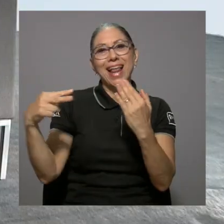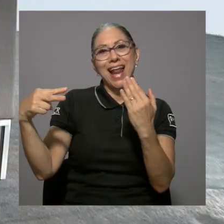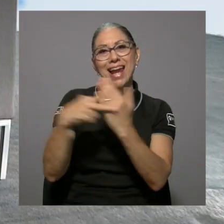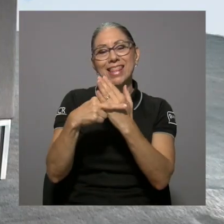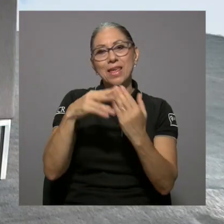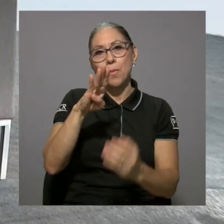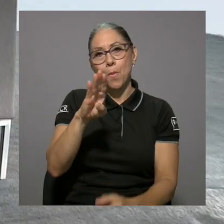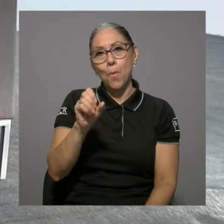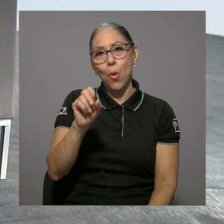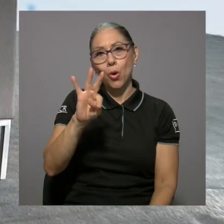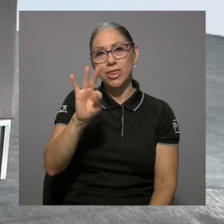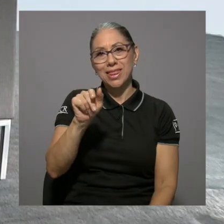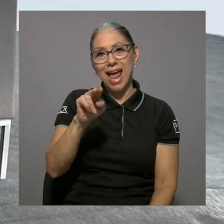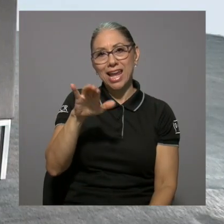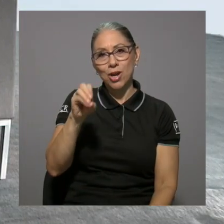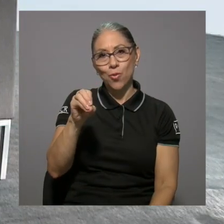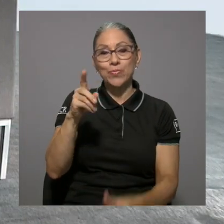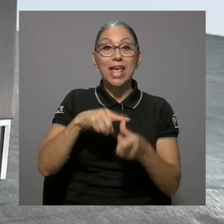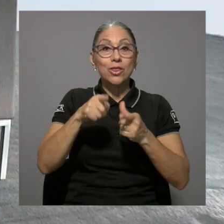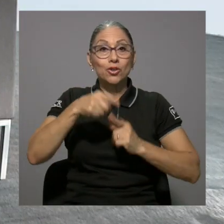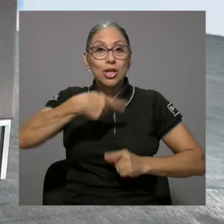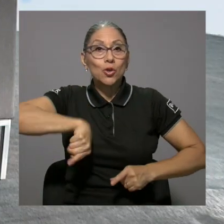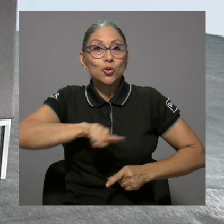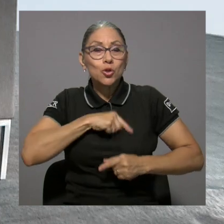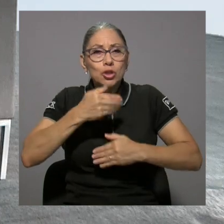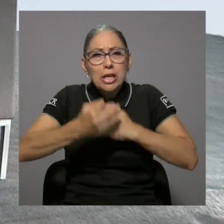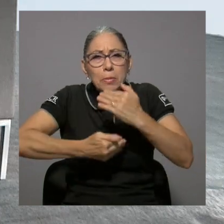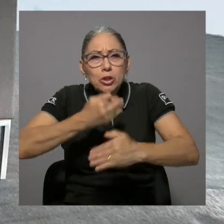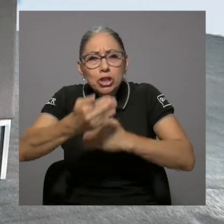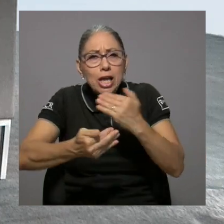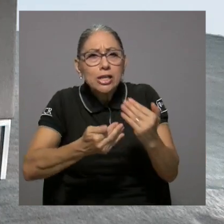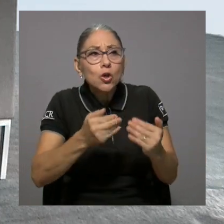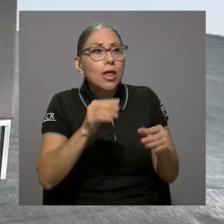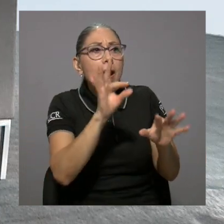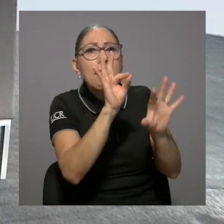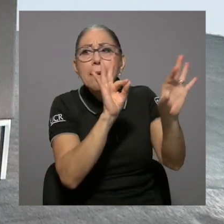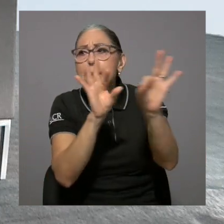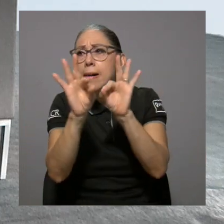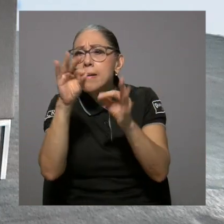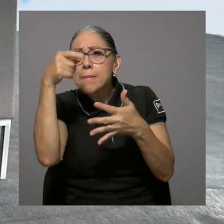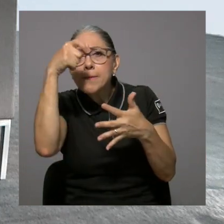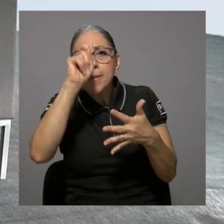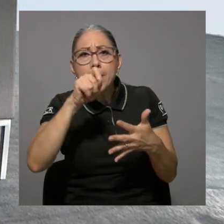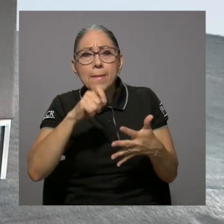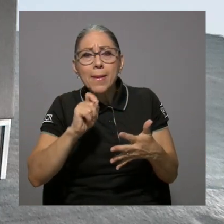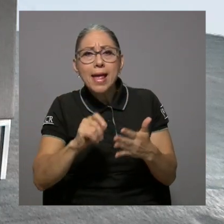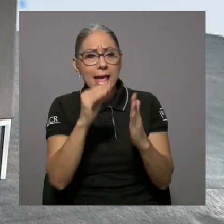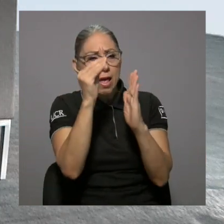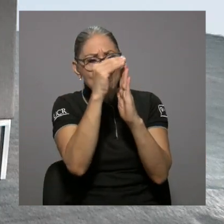Y bueno, entonces hicimos ese proceso de levantamiento, de identificación, que muchas veces tuvimos